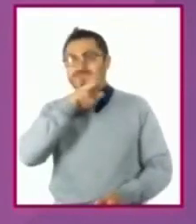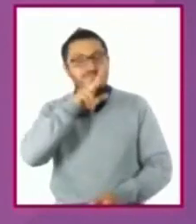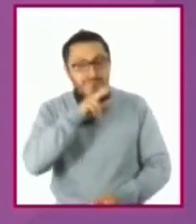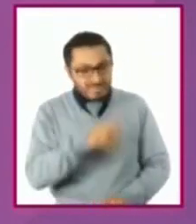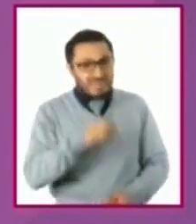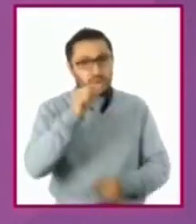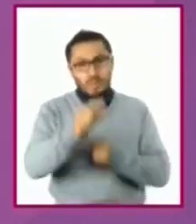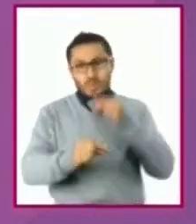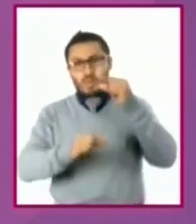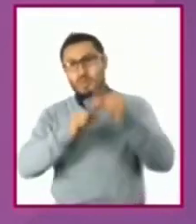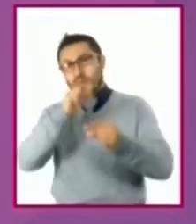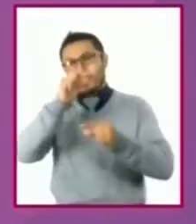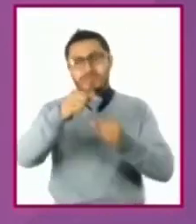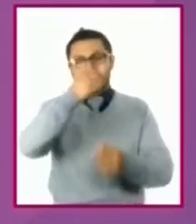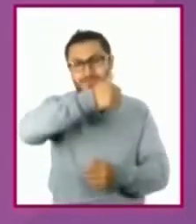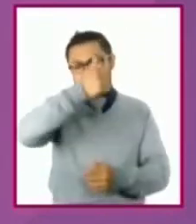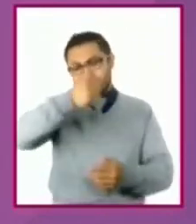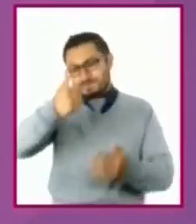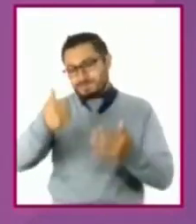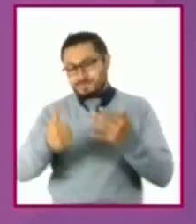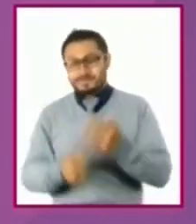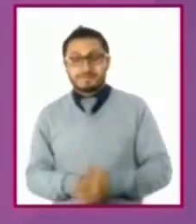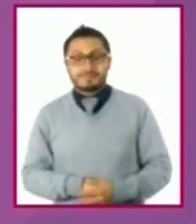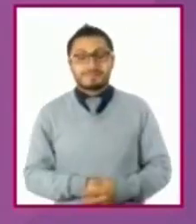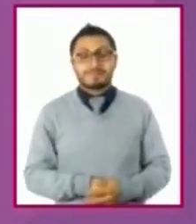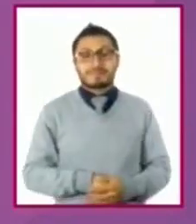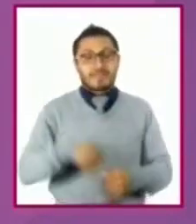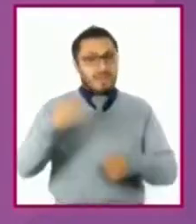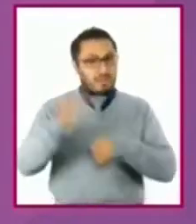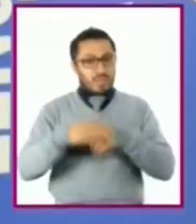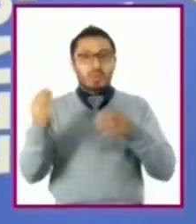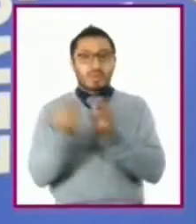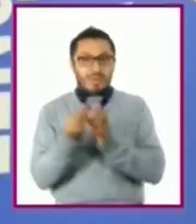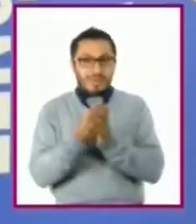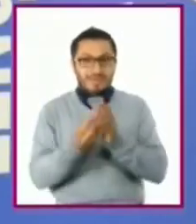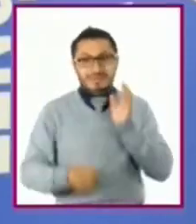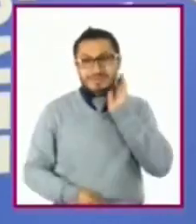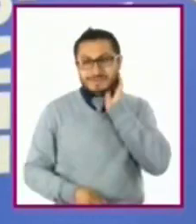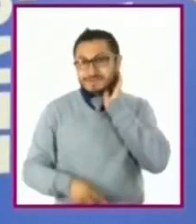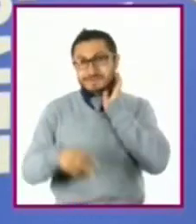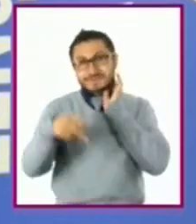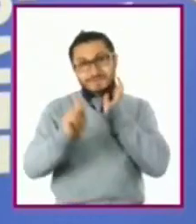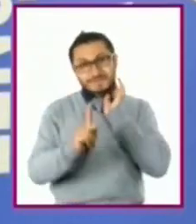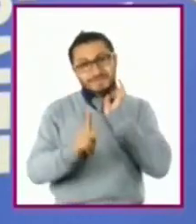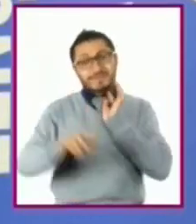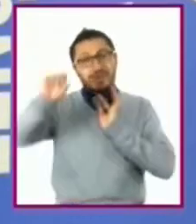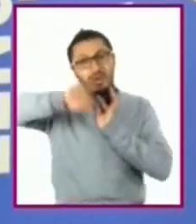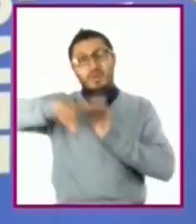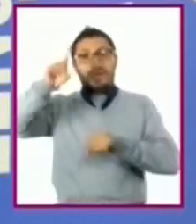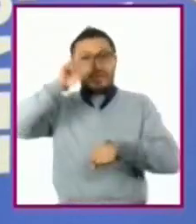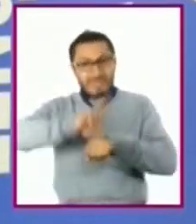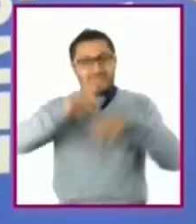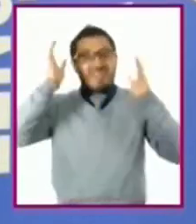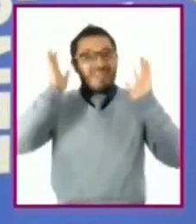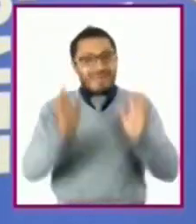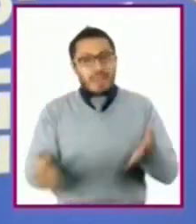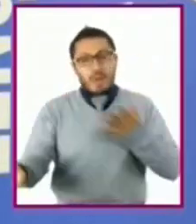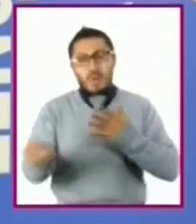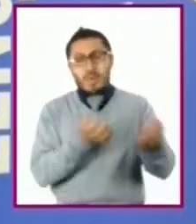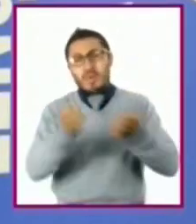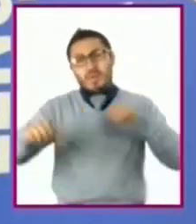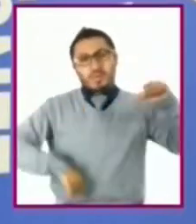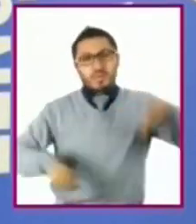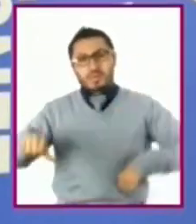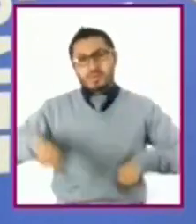nos iremos deteniendo en cada uno de ellos en las siguientes sesiones. Sin embargo, el día de hoy hicimos un muy buen ejercicio